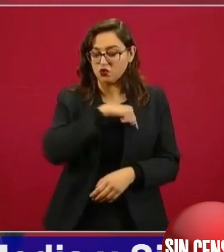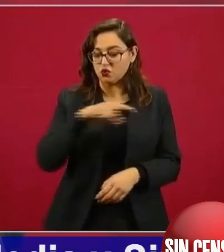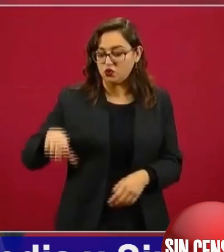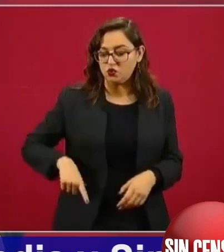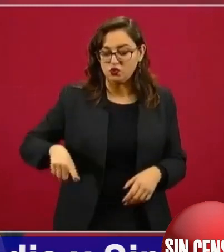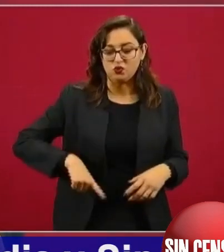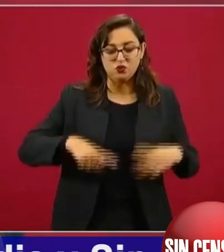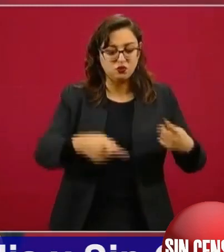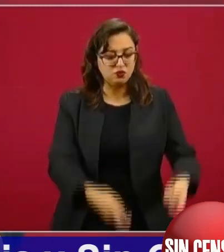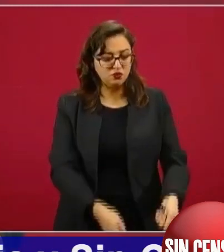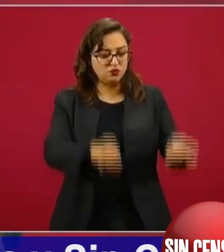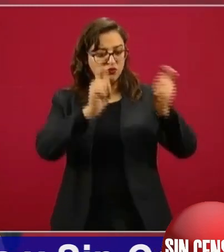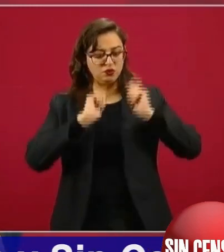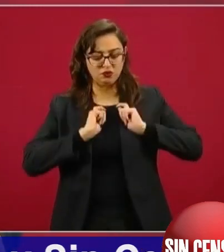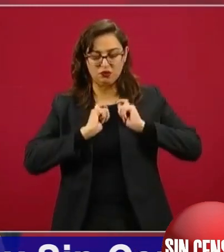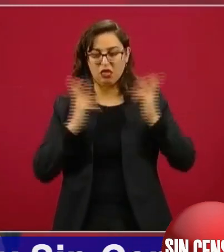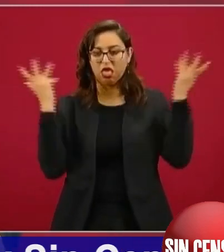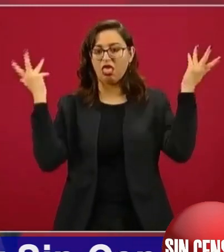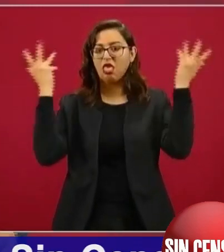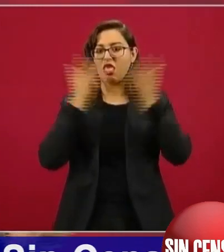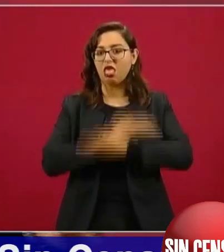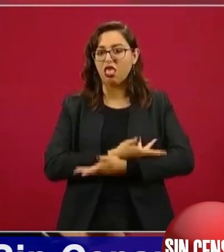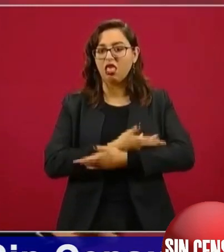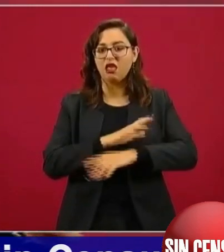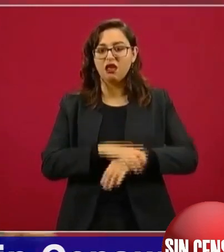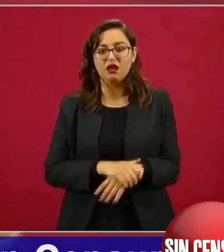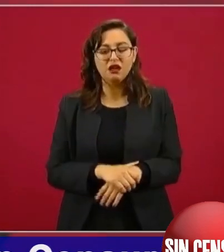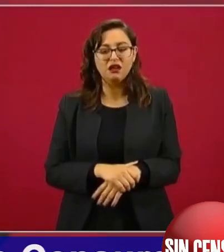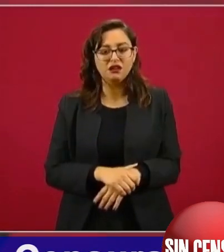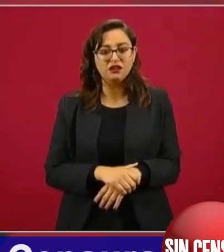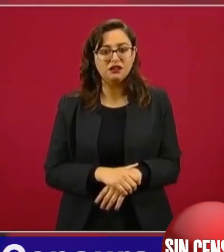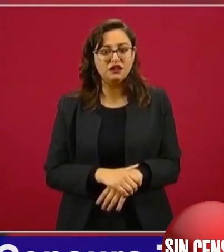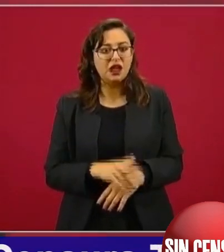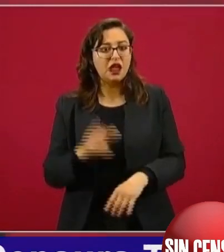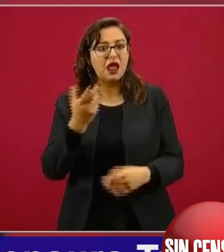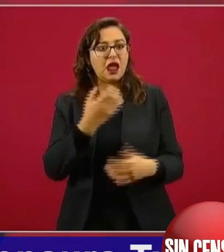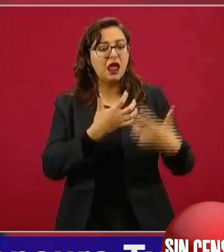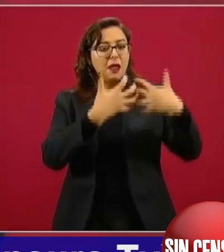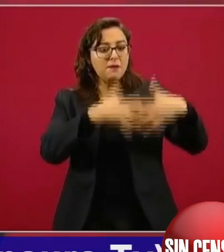comprada por la Comisión Federal de Electricidad a empresas particulares,